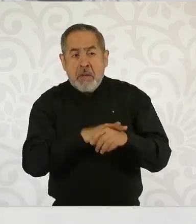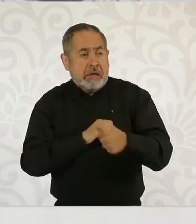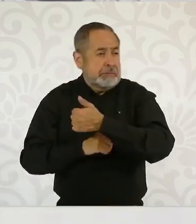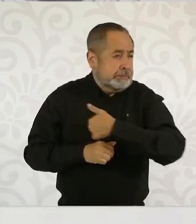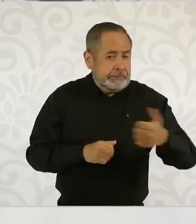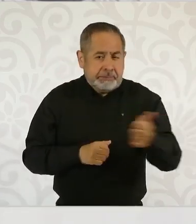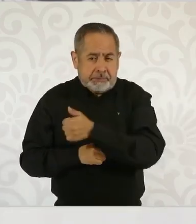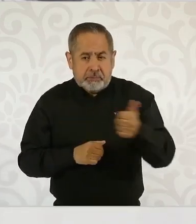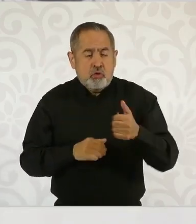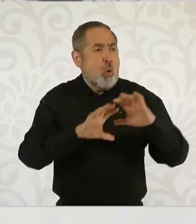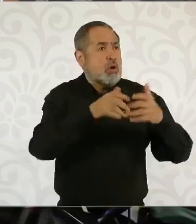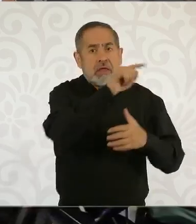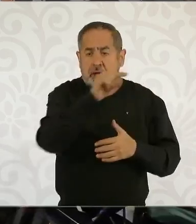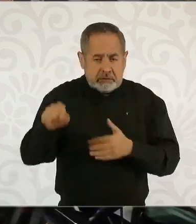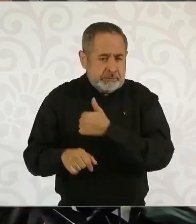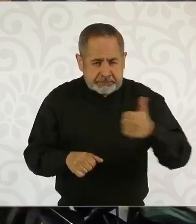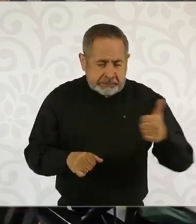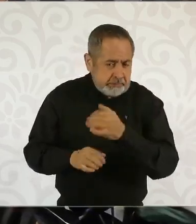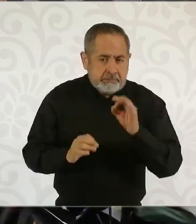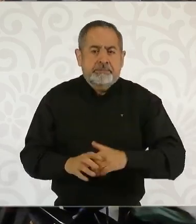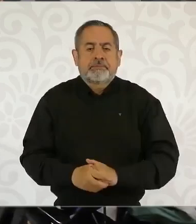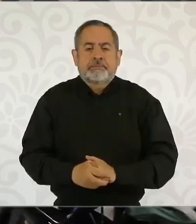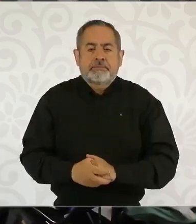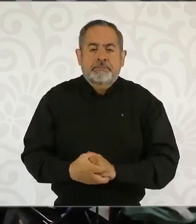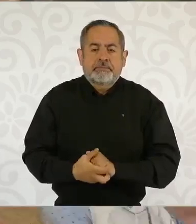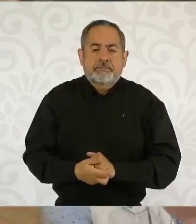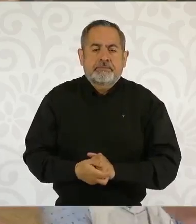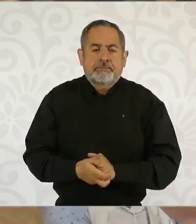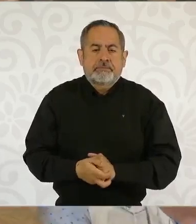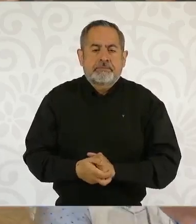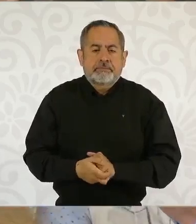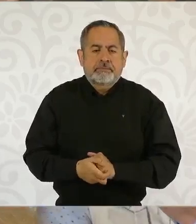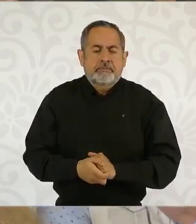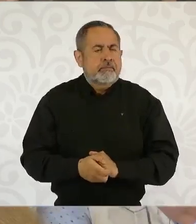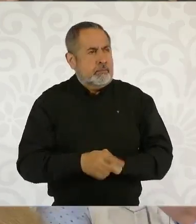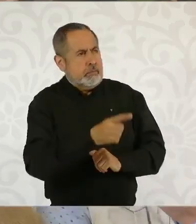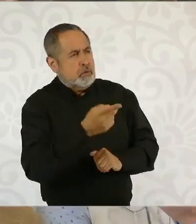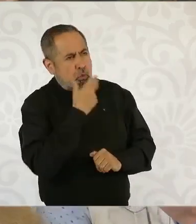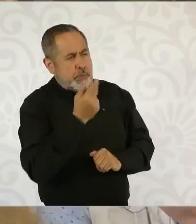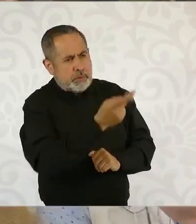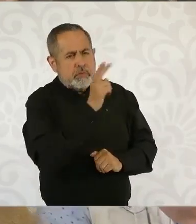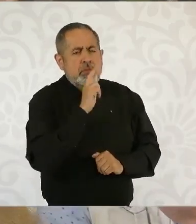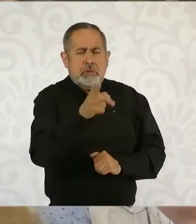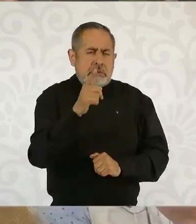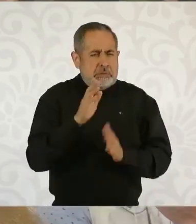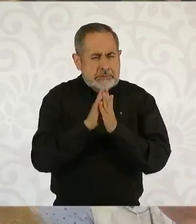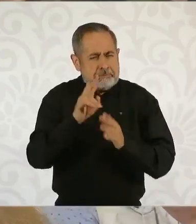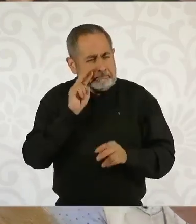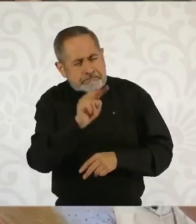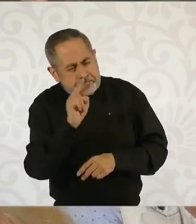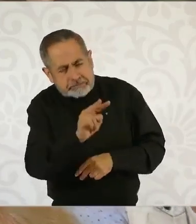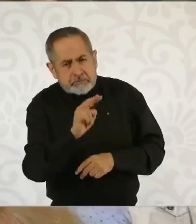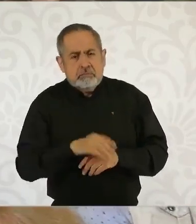de distintas comunidades. Mire, presidenta, lo que valdría la pena es que verifiquen eso. Está